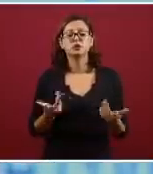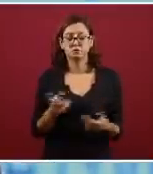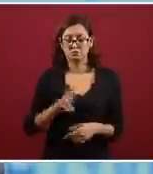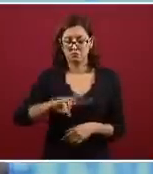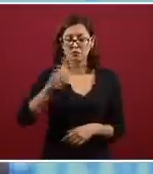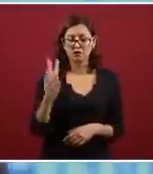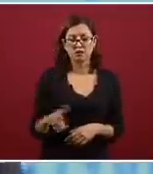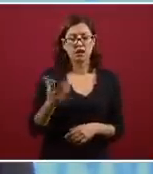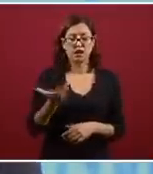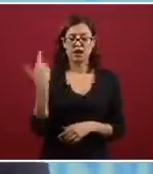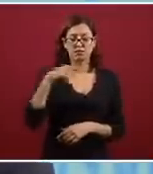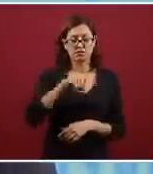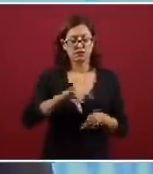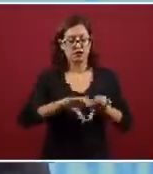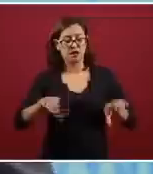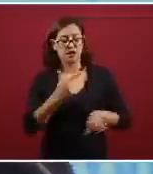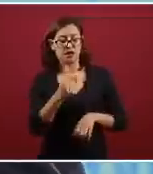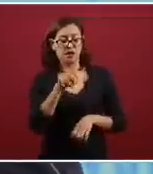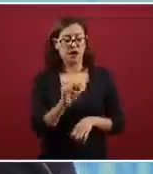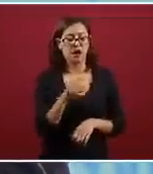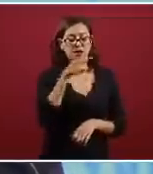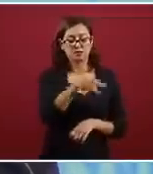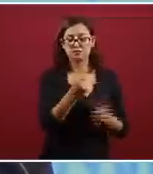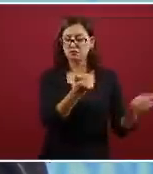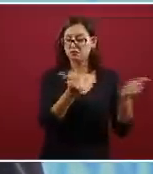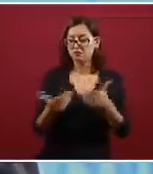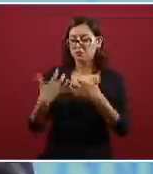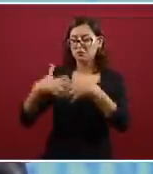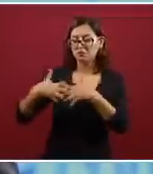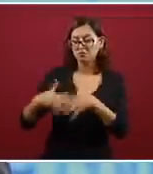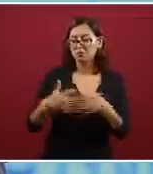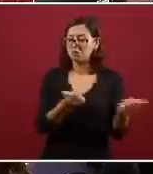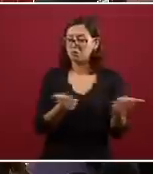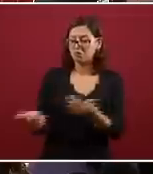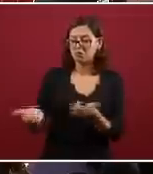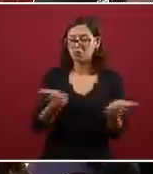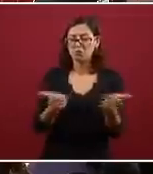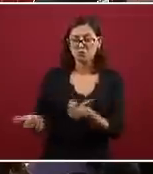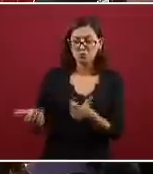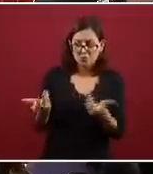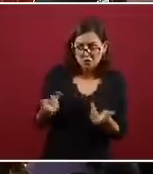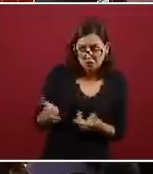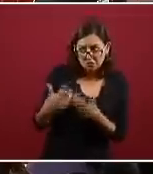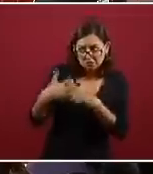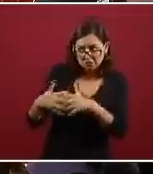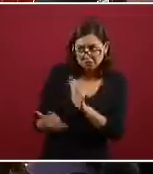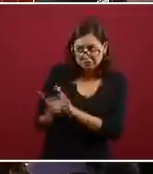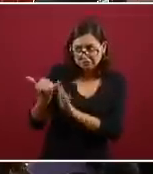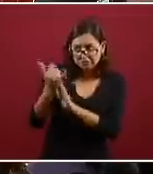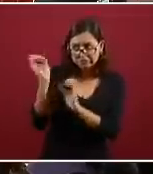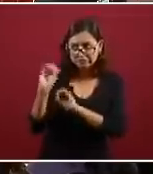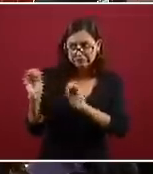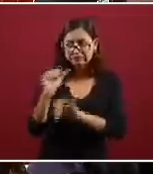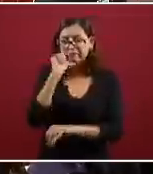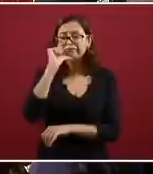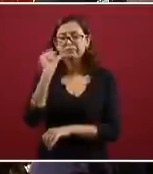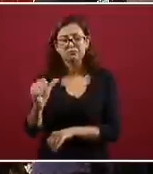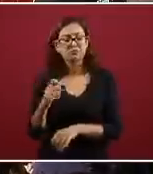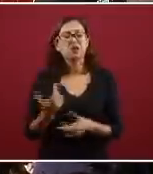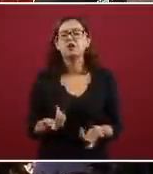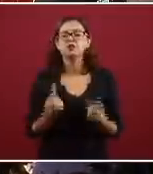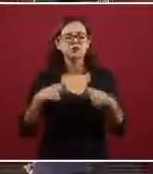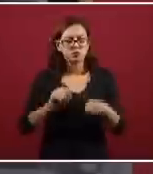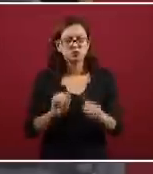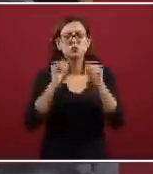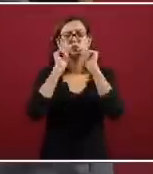las plantas que no se construyeron, de todas maneras la ubicación de estos gasoductos nos permiten